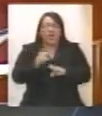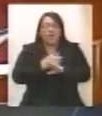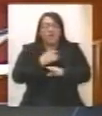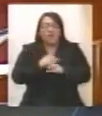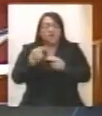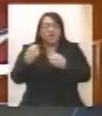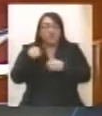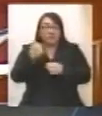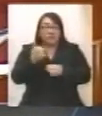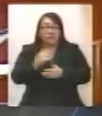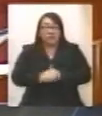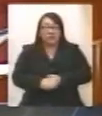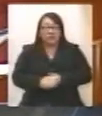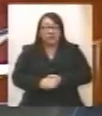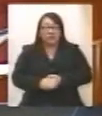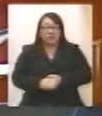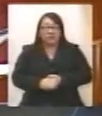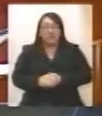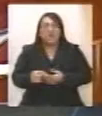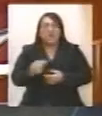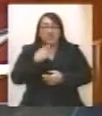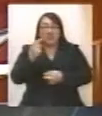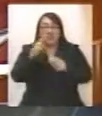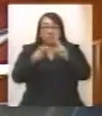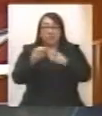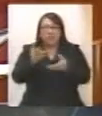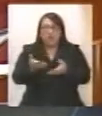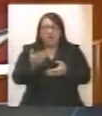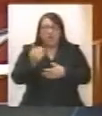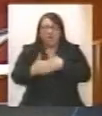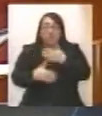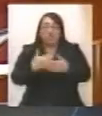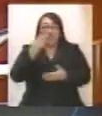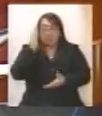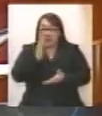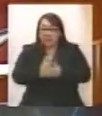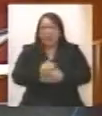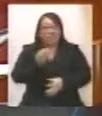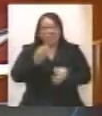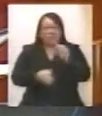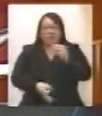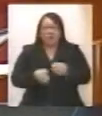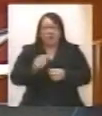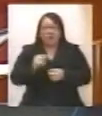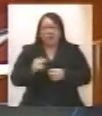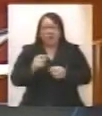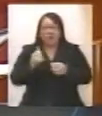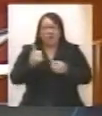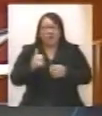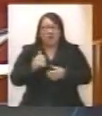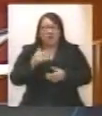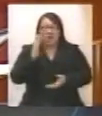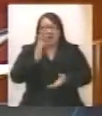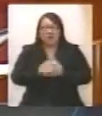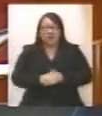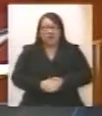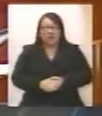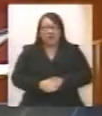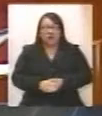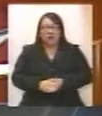por encargo de la misma sea debidamente investigada, procesada, juzgada y ejemplarmente